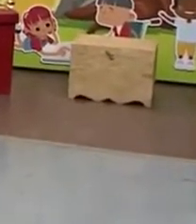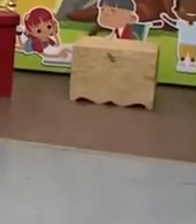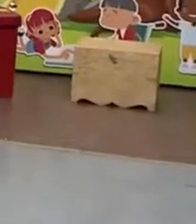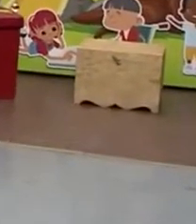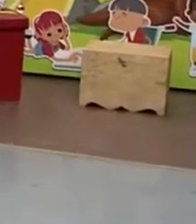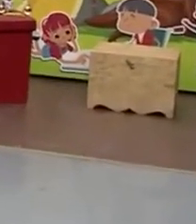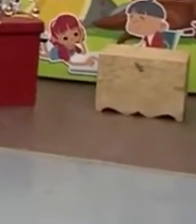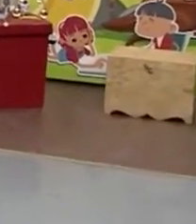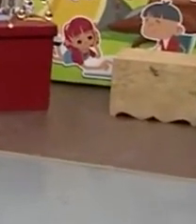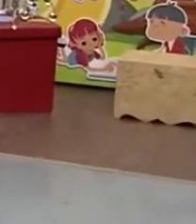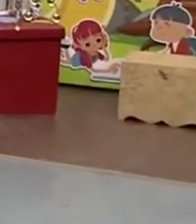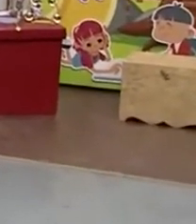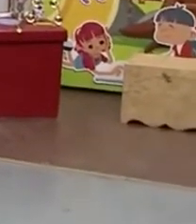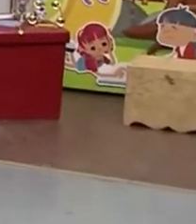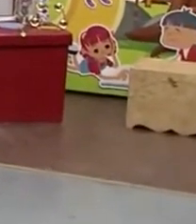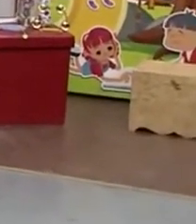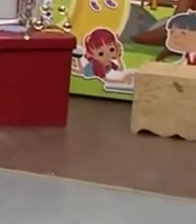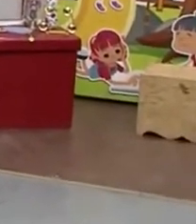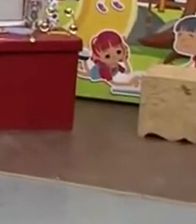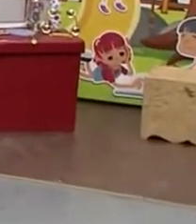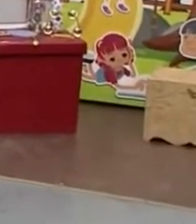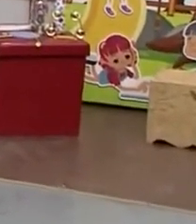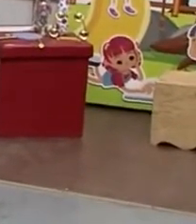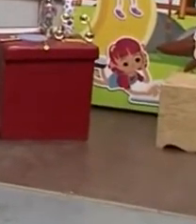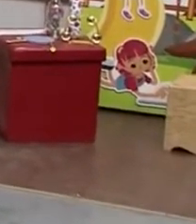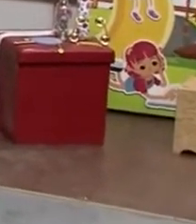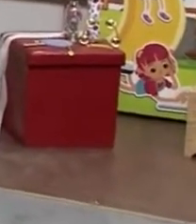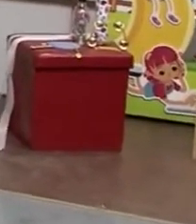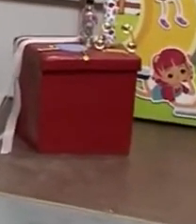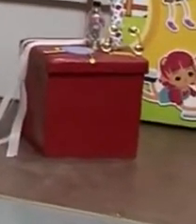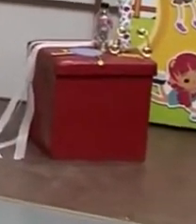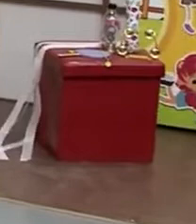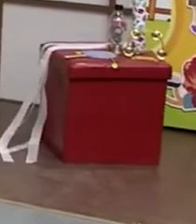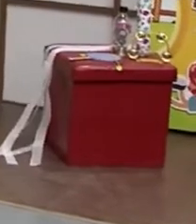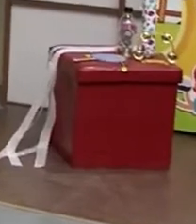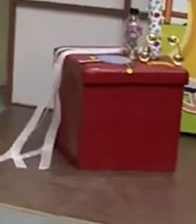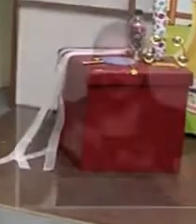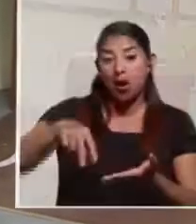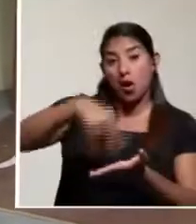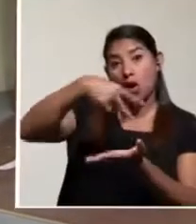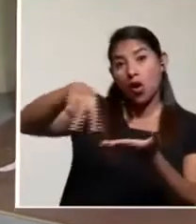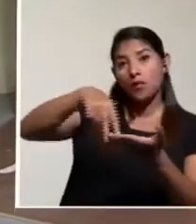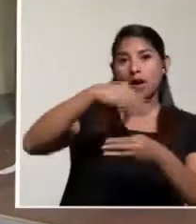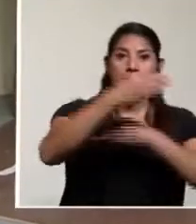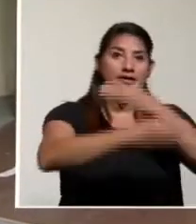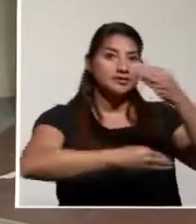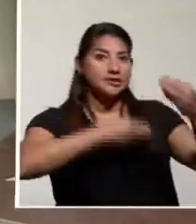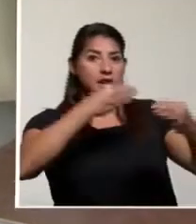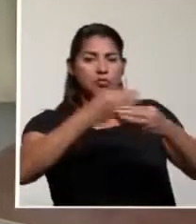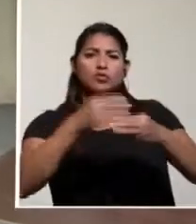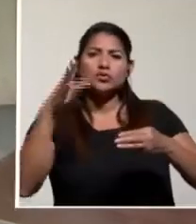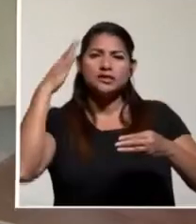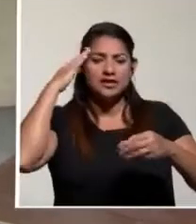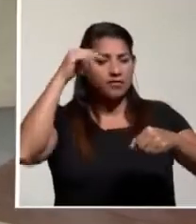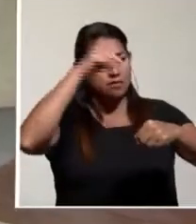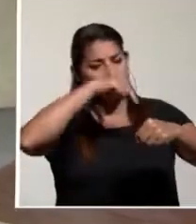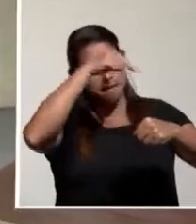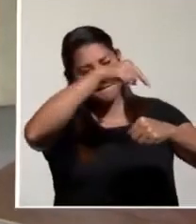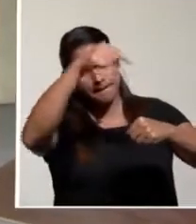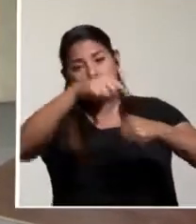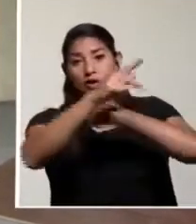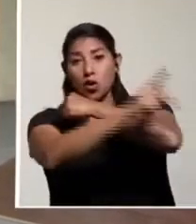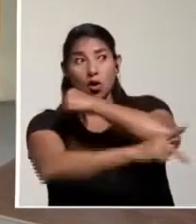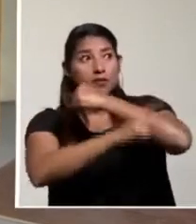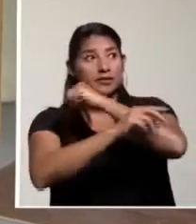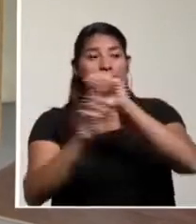Hola, estamos de vuelta. Ahora sí, venimos con los bailes del mundo, porque bueno, alrededor del mundo y todos los países